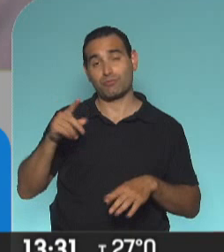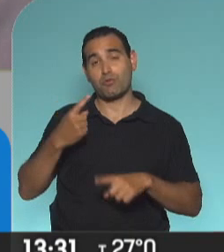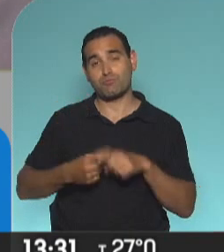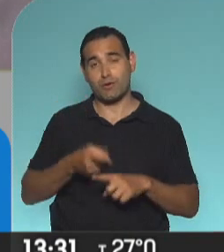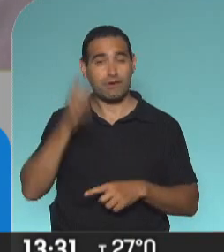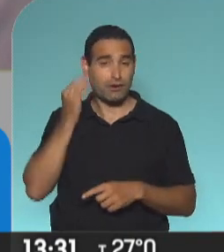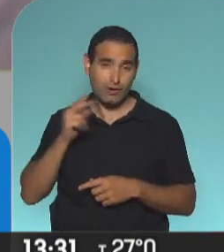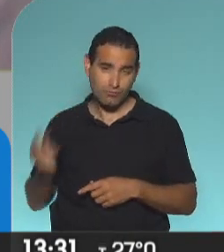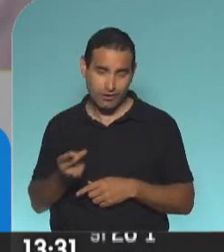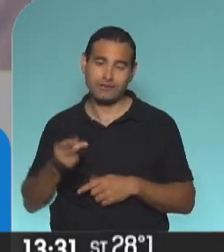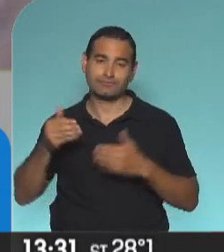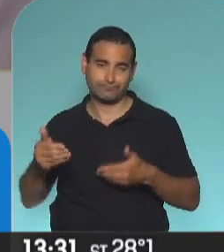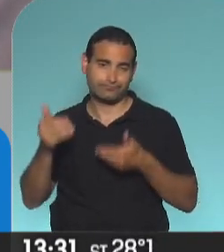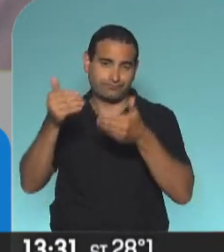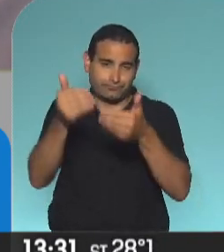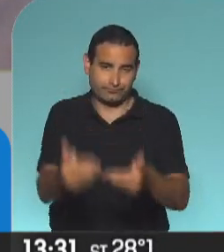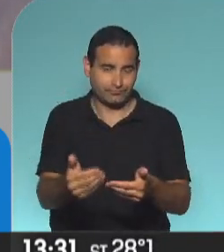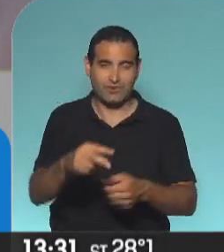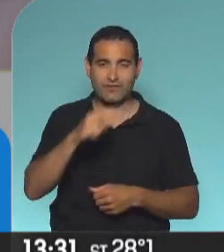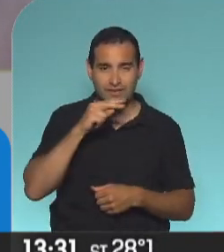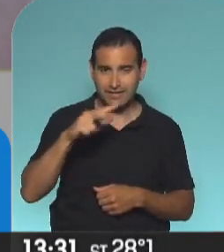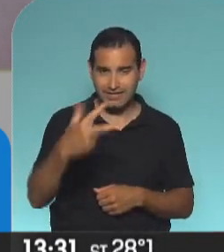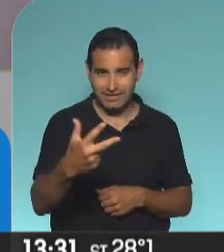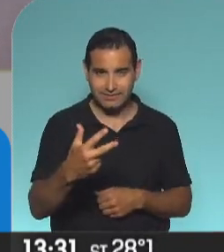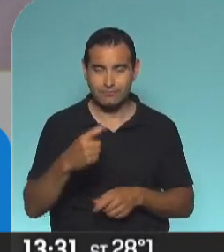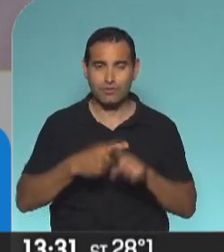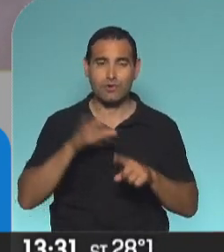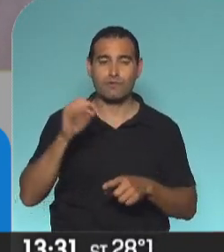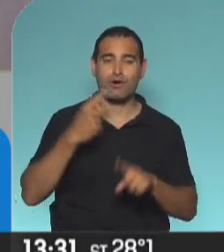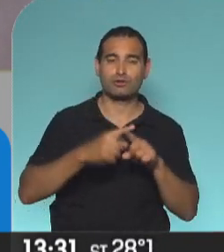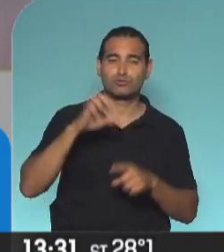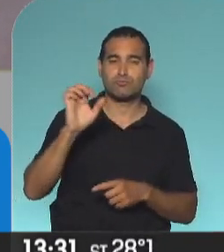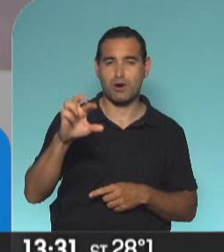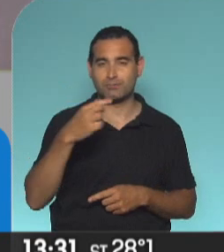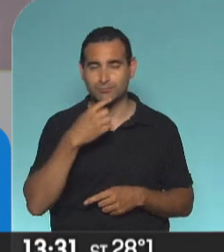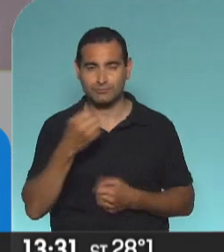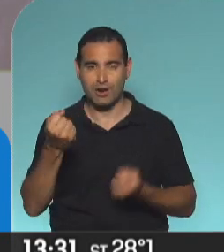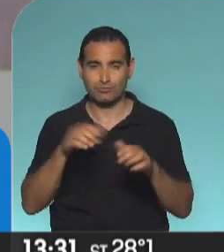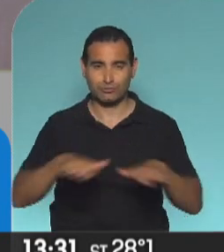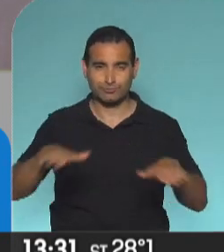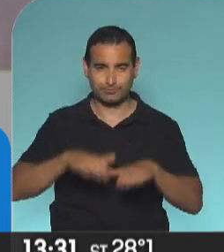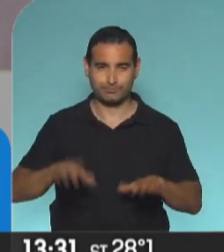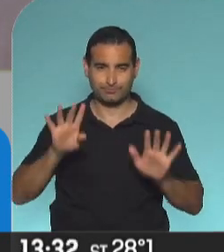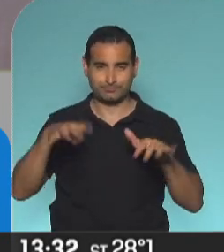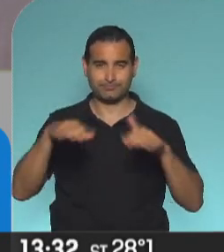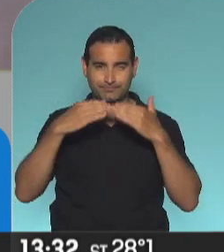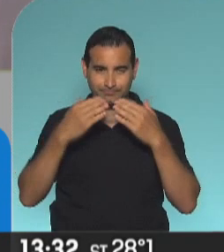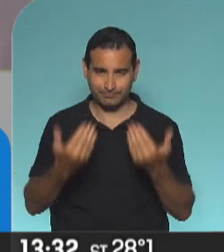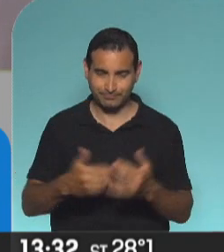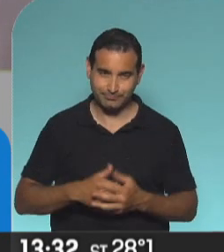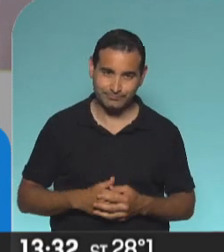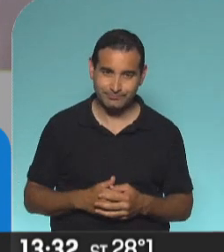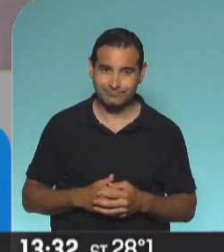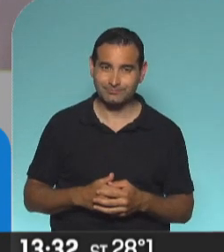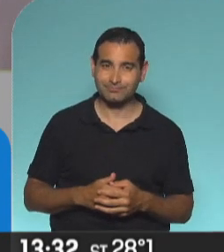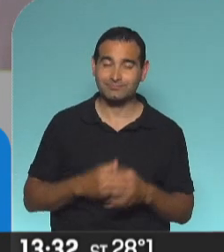de Diego Maradona. Se reprogramó para este viernes 3, Vox Pop, entonces, en autocine Al Río de Martínez. Nos quedamos